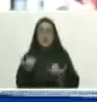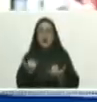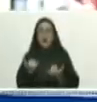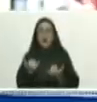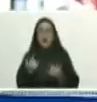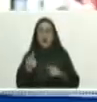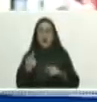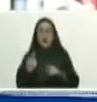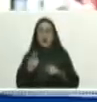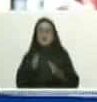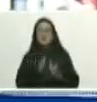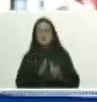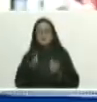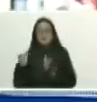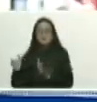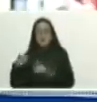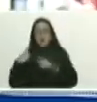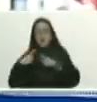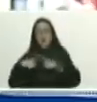fase.